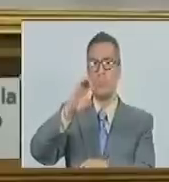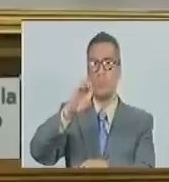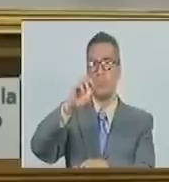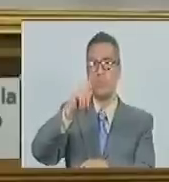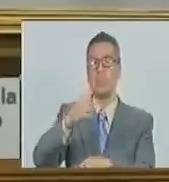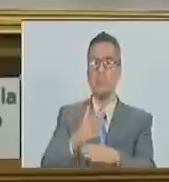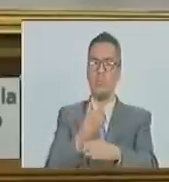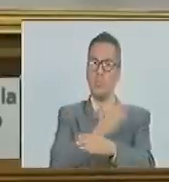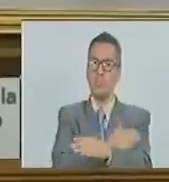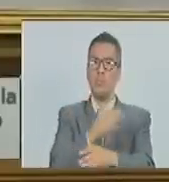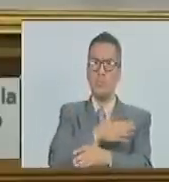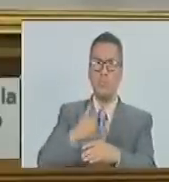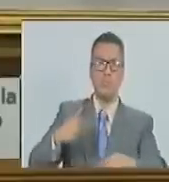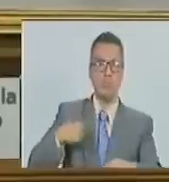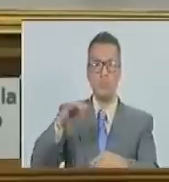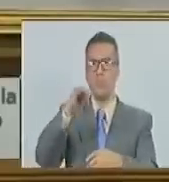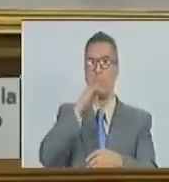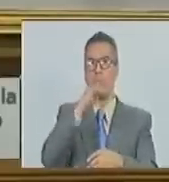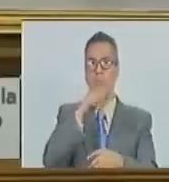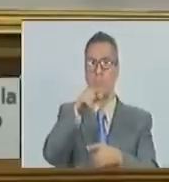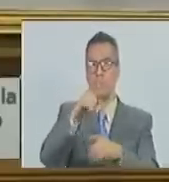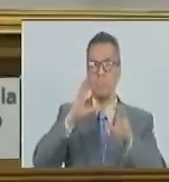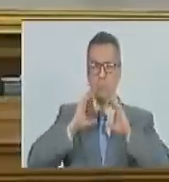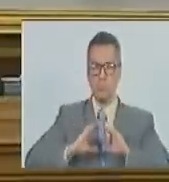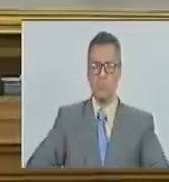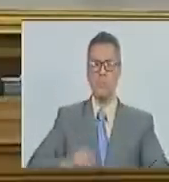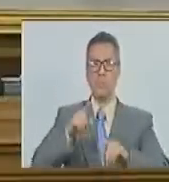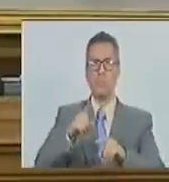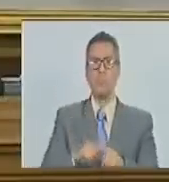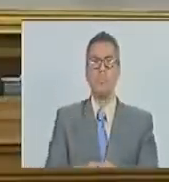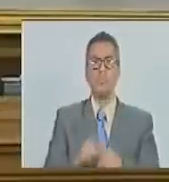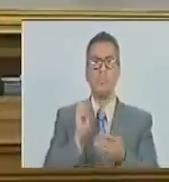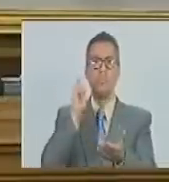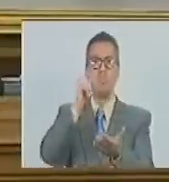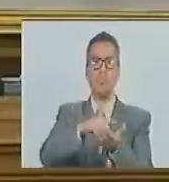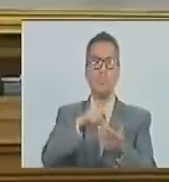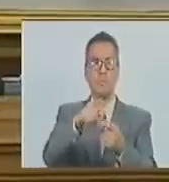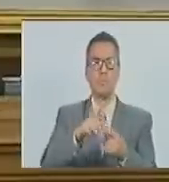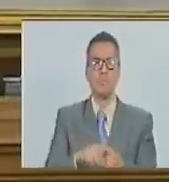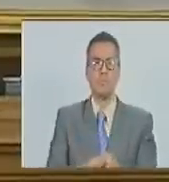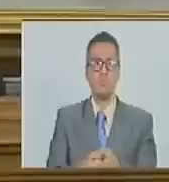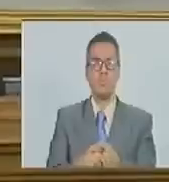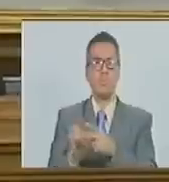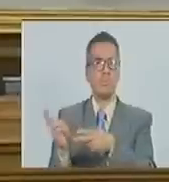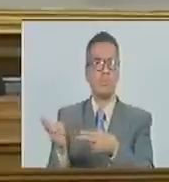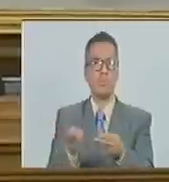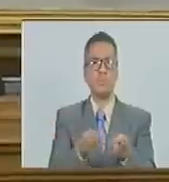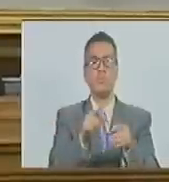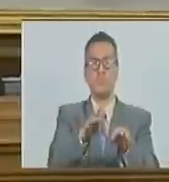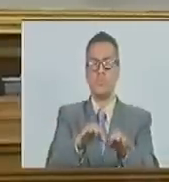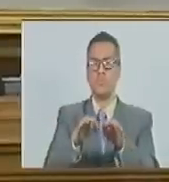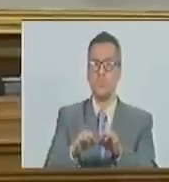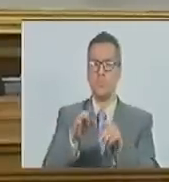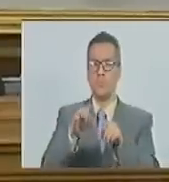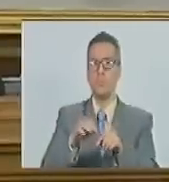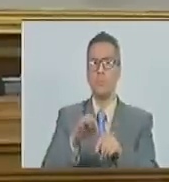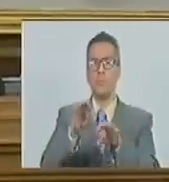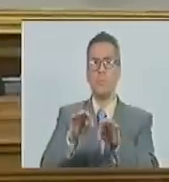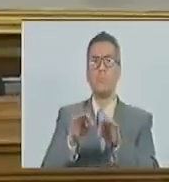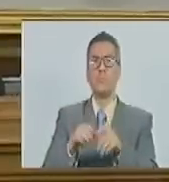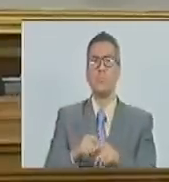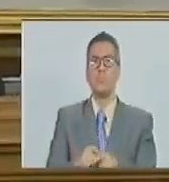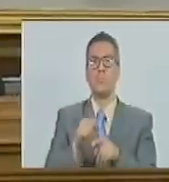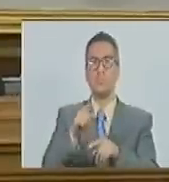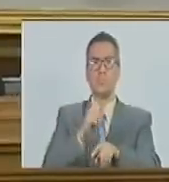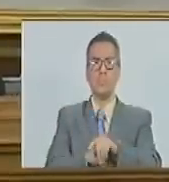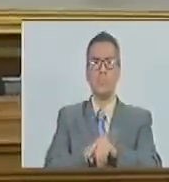antes quisiera informar a este cuerpo la presencia de invitados especiales que van